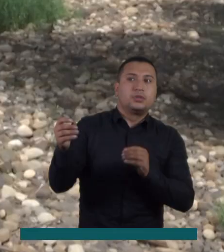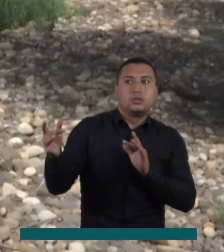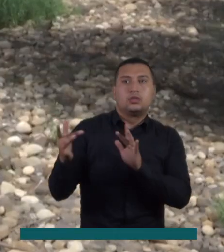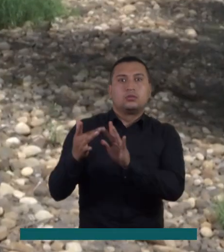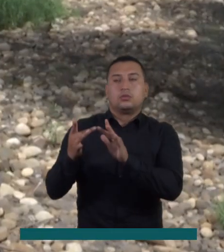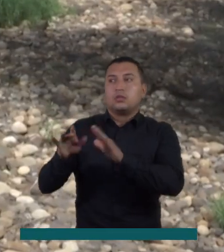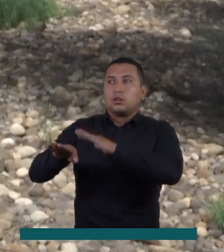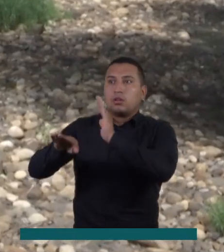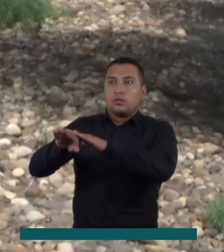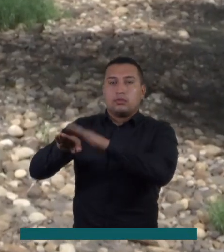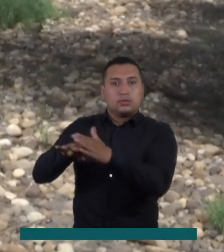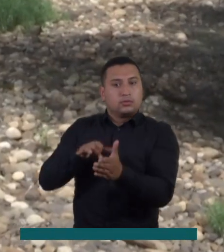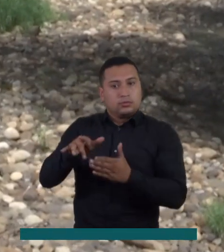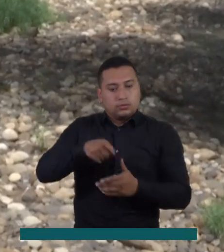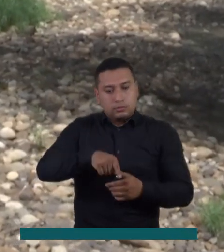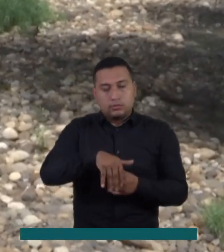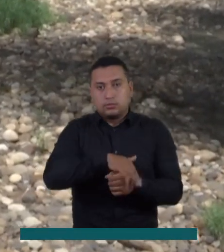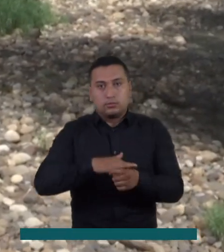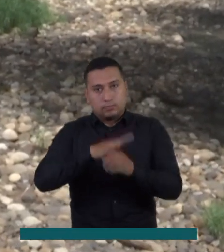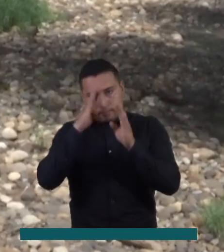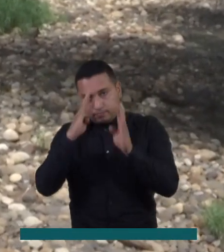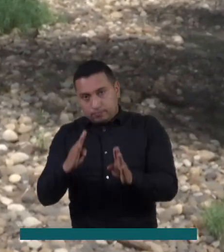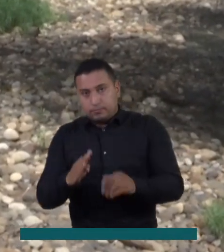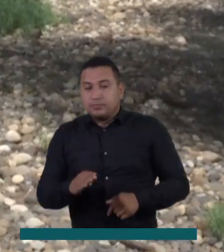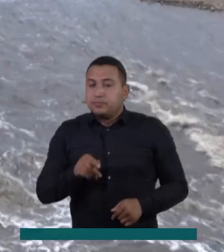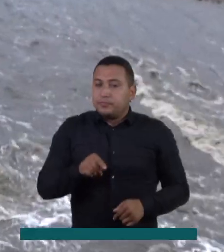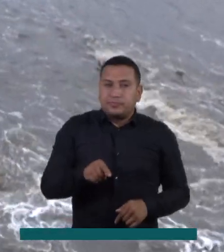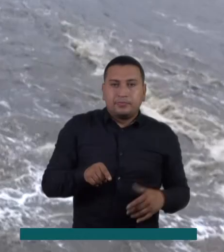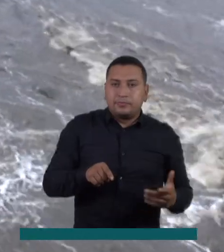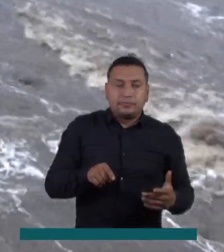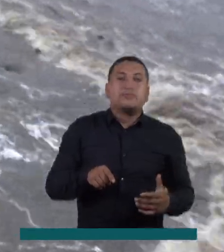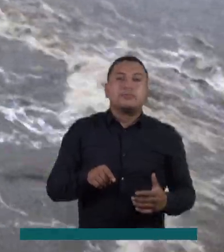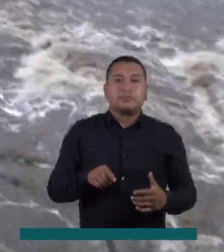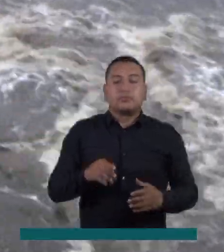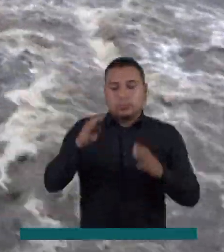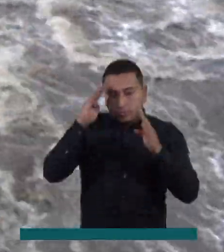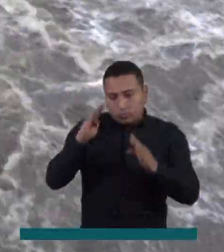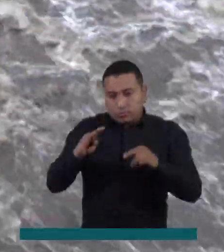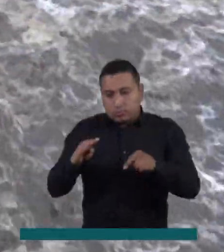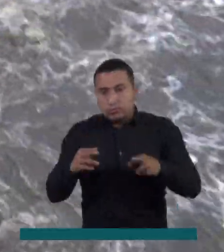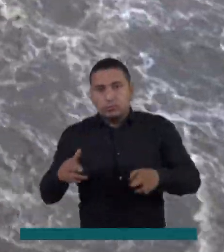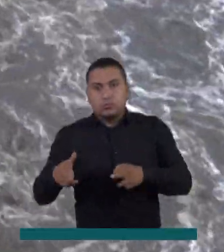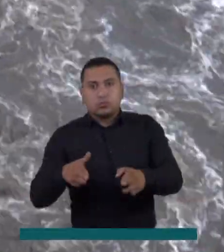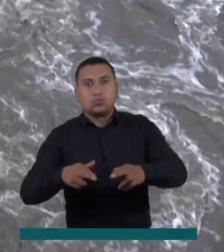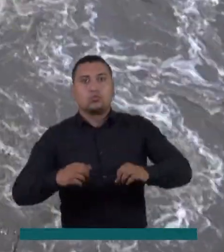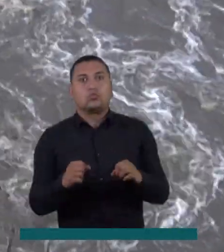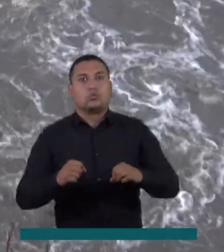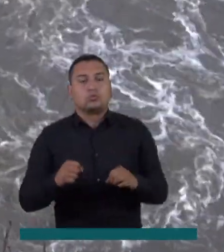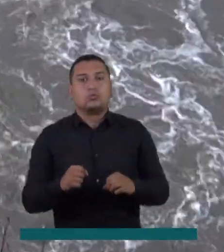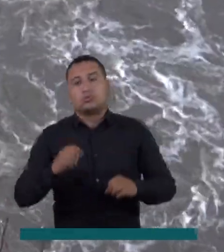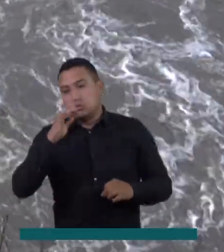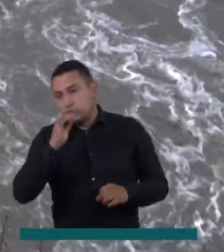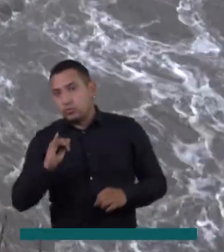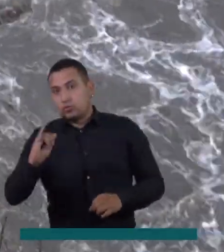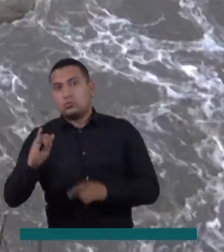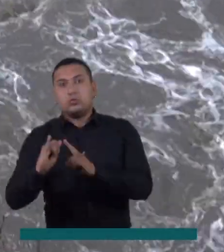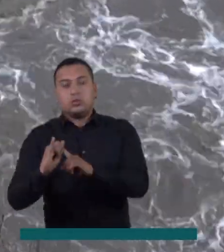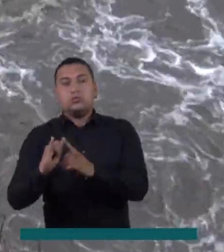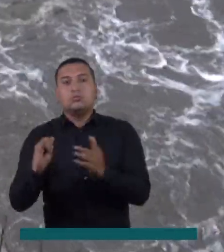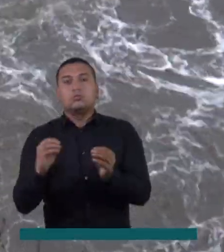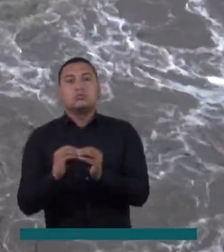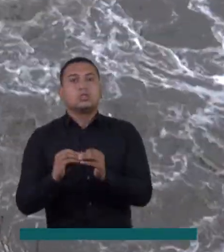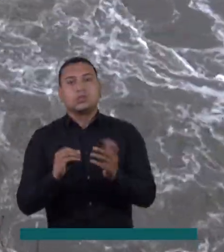situación. Según los reportes del puesto de mando unificado donde se monitorea el caudal del río Bogotá, además de Tocaima, se mantiene la alerta en los